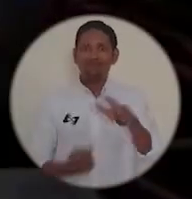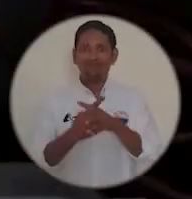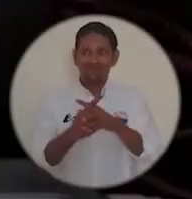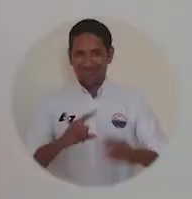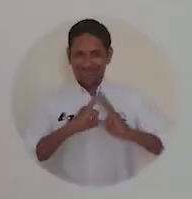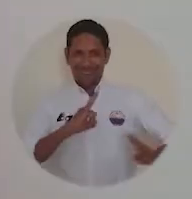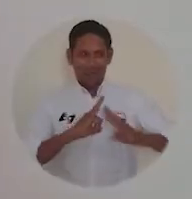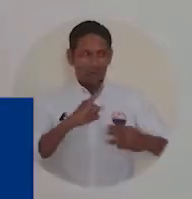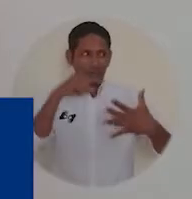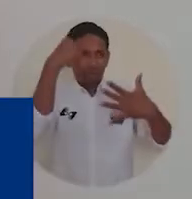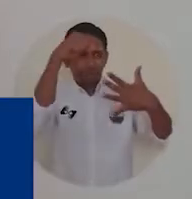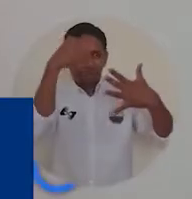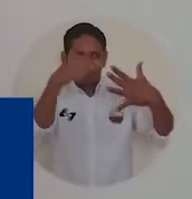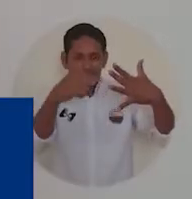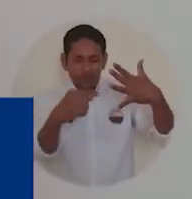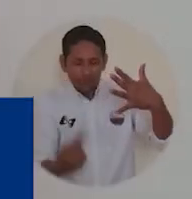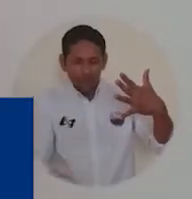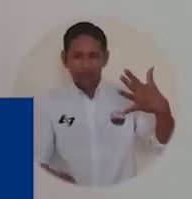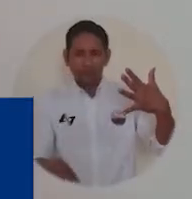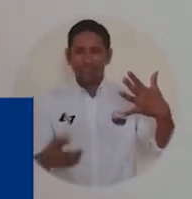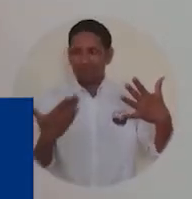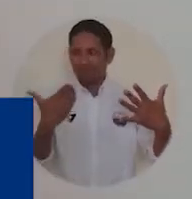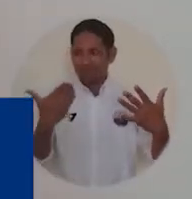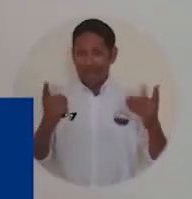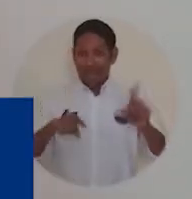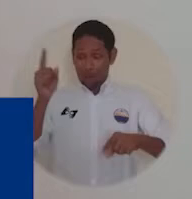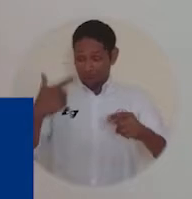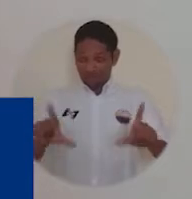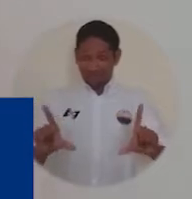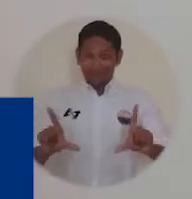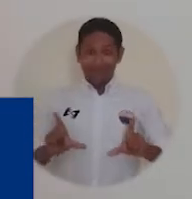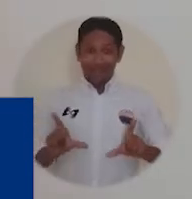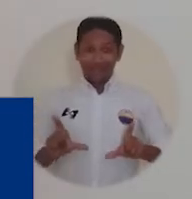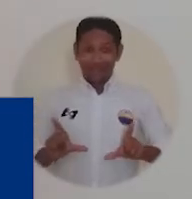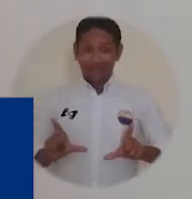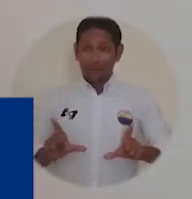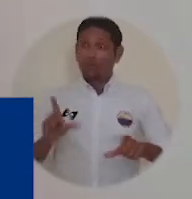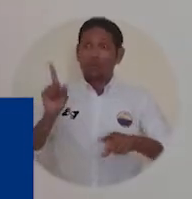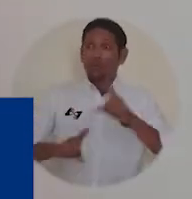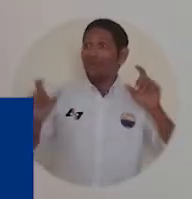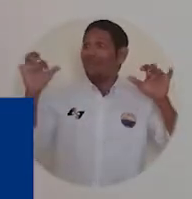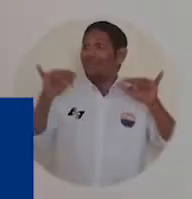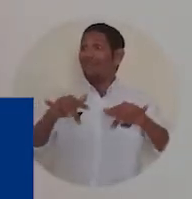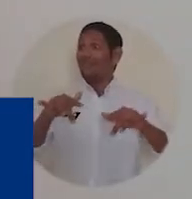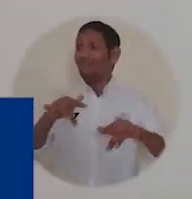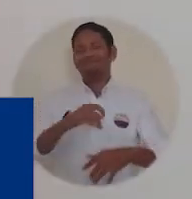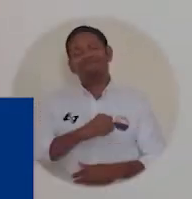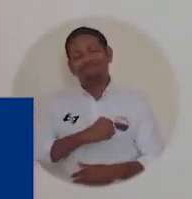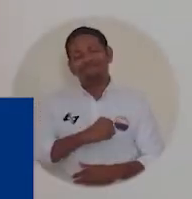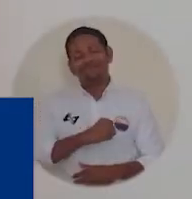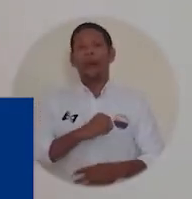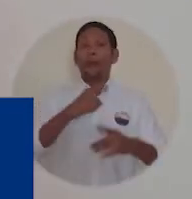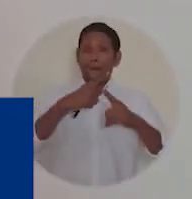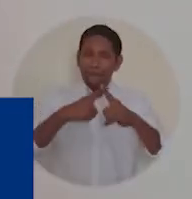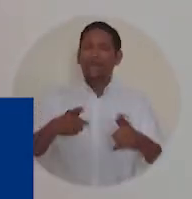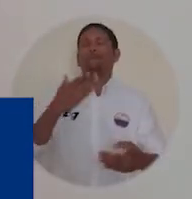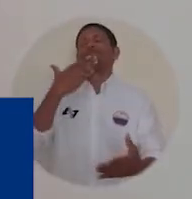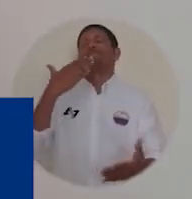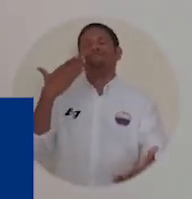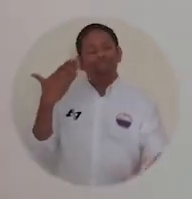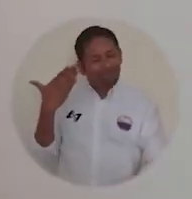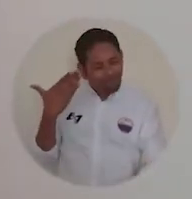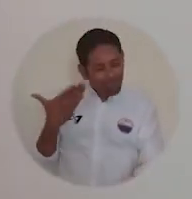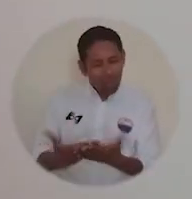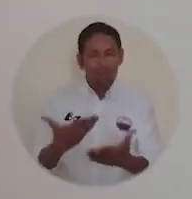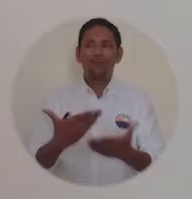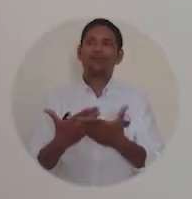de salud. En cuanto a la ceremonia de grado, bueno, en primer momento obviamente me afectó, pero estoy muy agradecida con la universidad por estas medidas